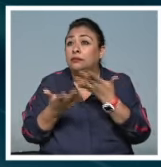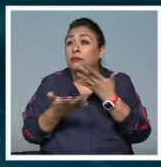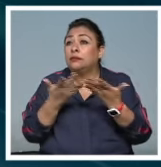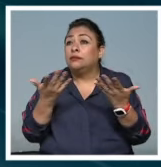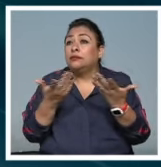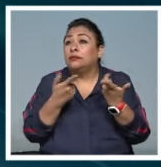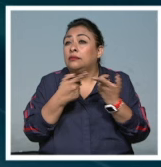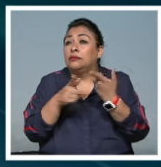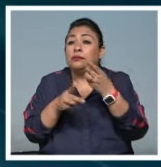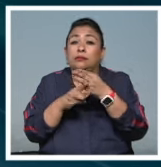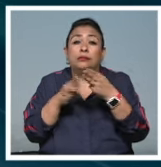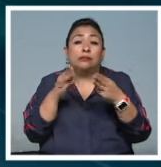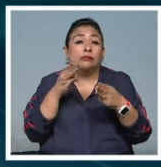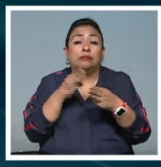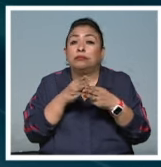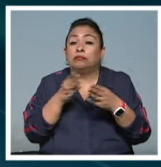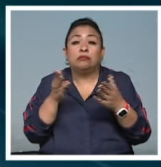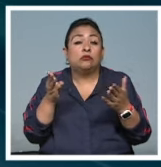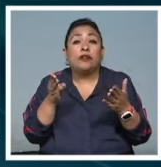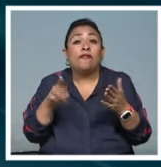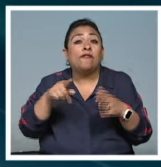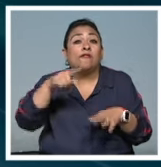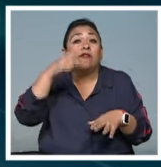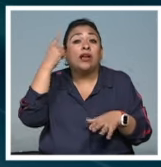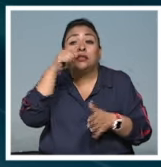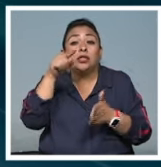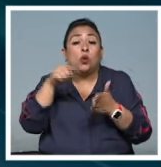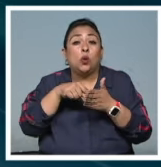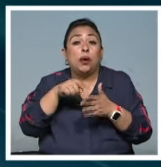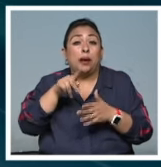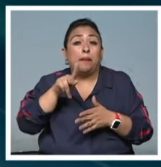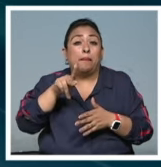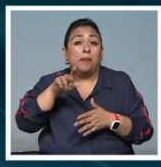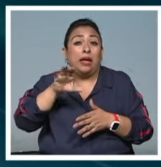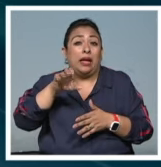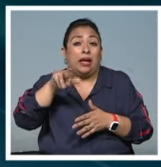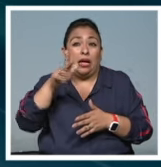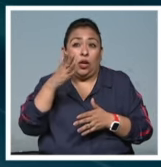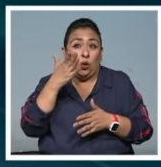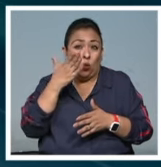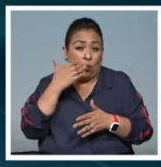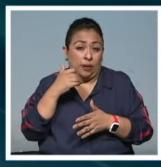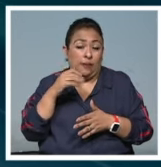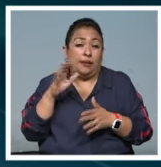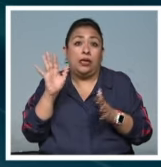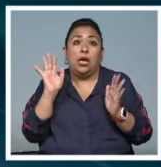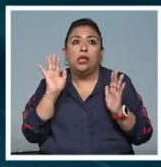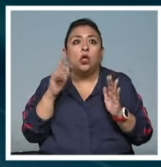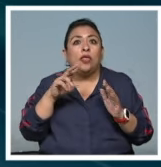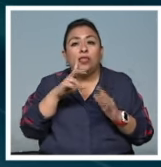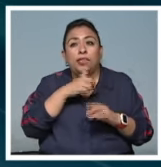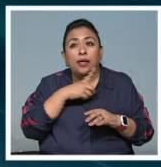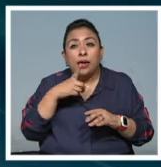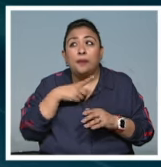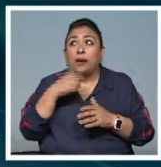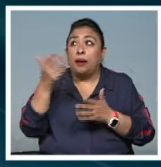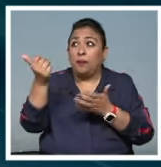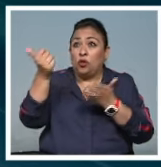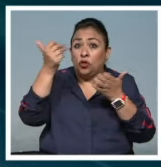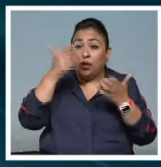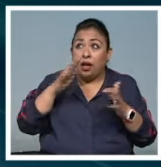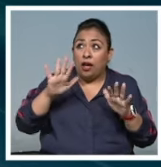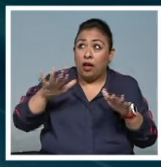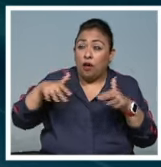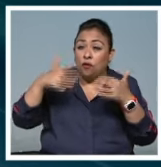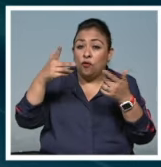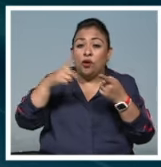una serie de materiales que no se conseguían en el reino de Pakal o de Palenque, sino que venían de fuera.